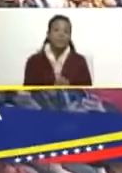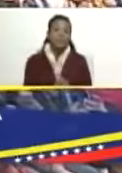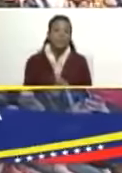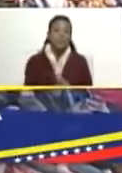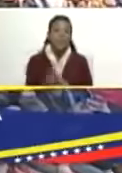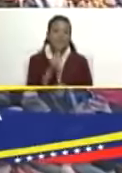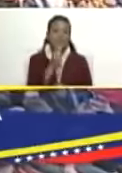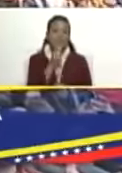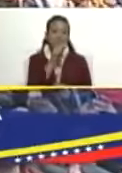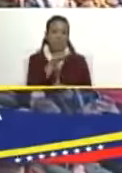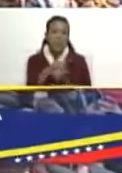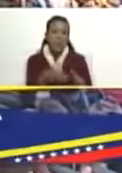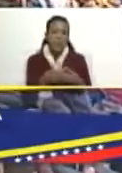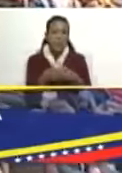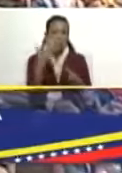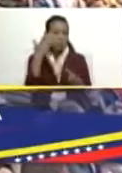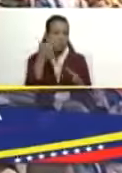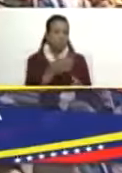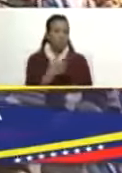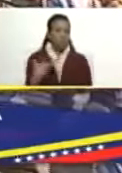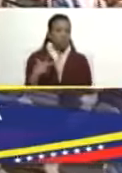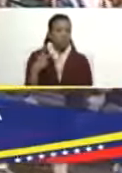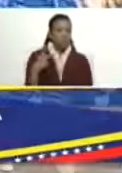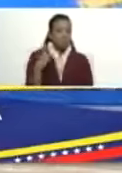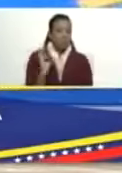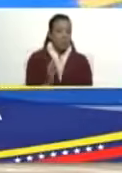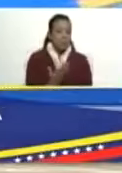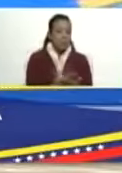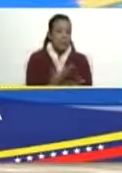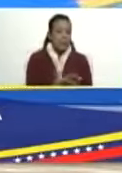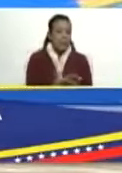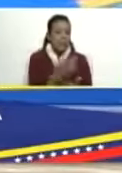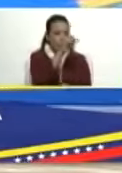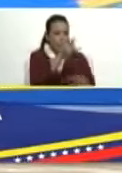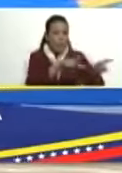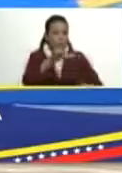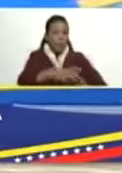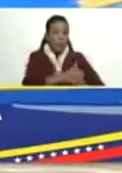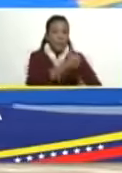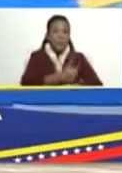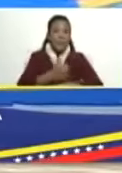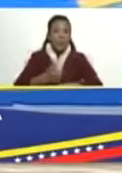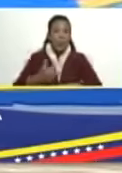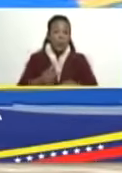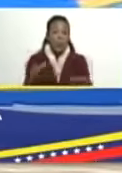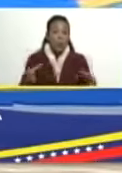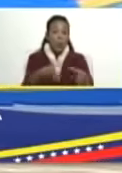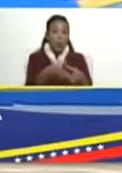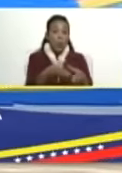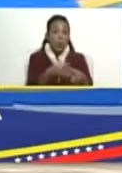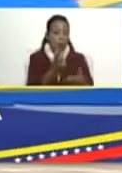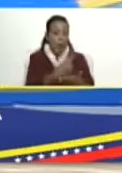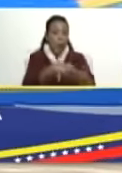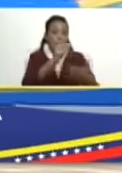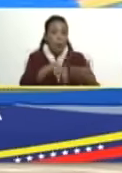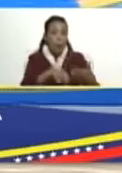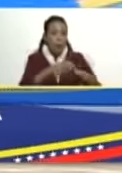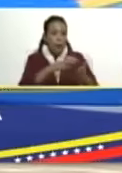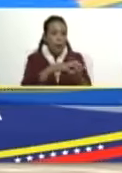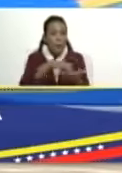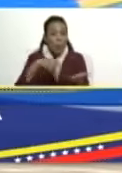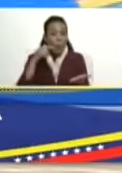¿quién iba a pensar que uno de los testigos principales del